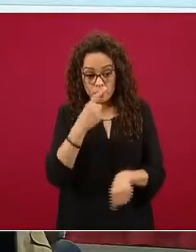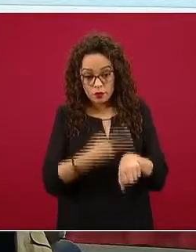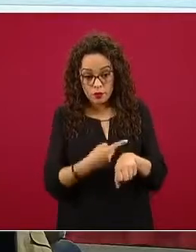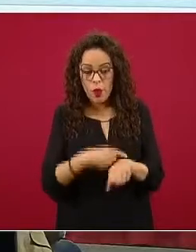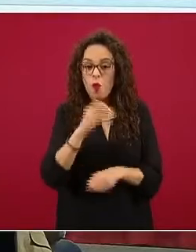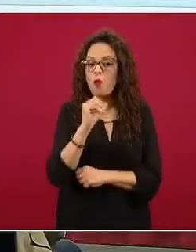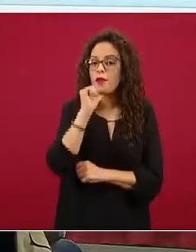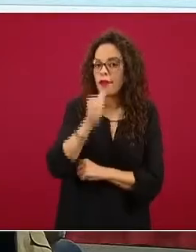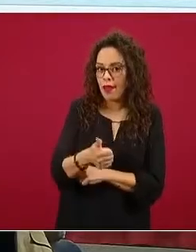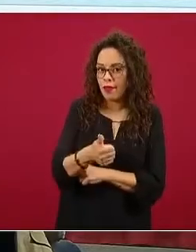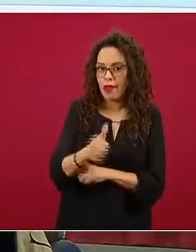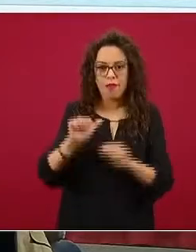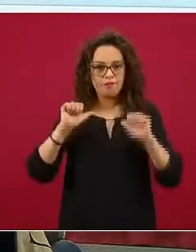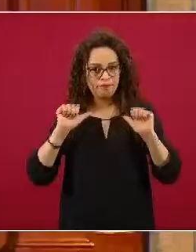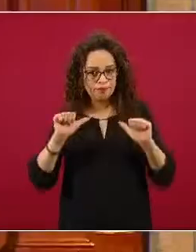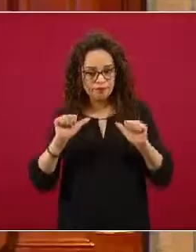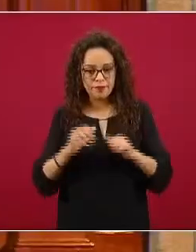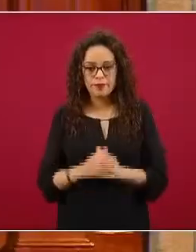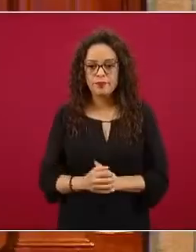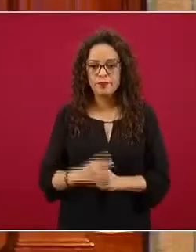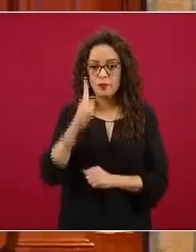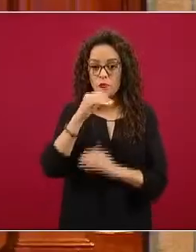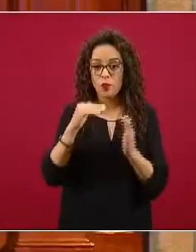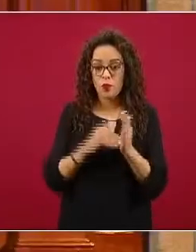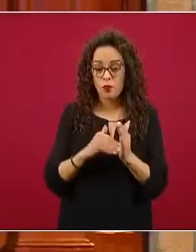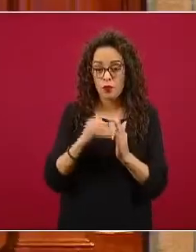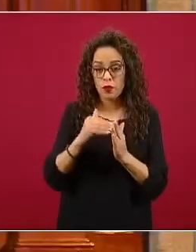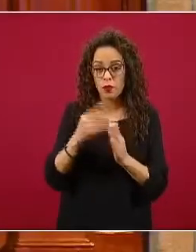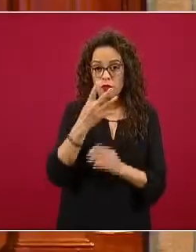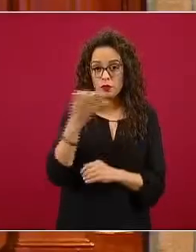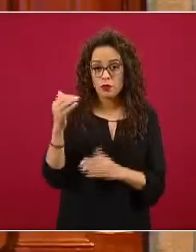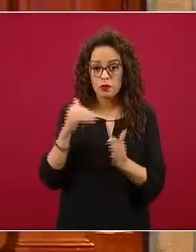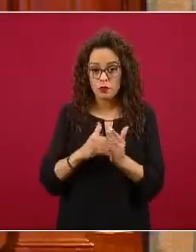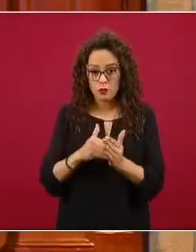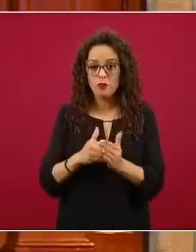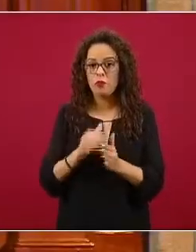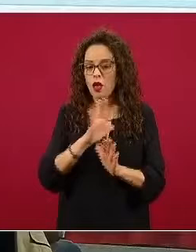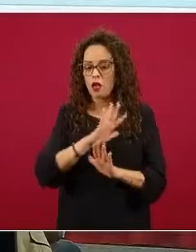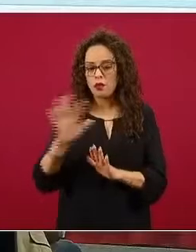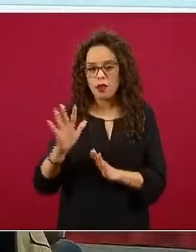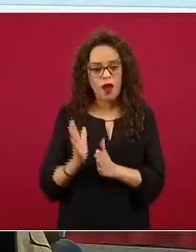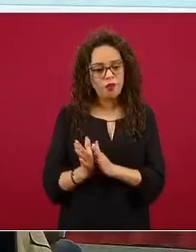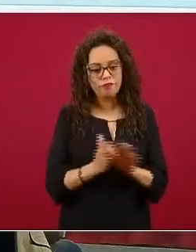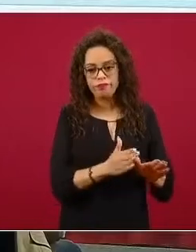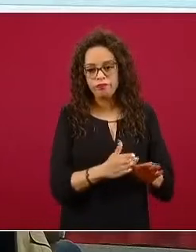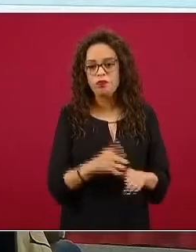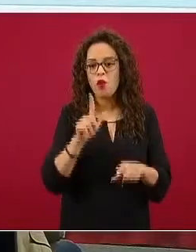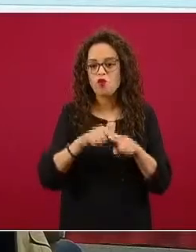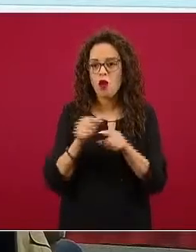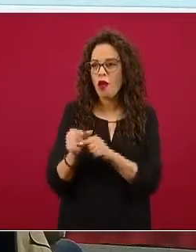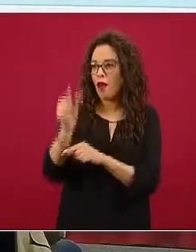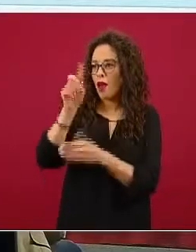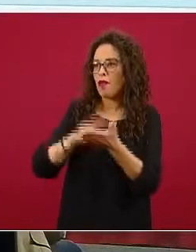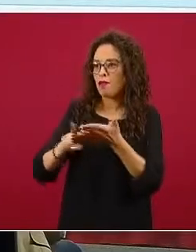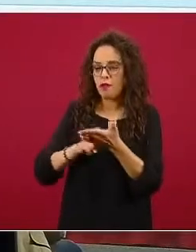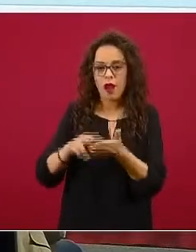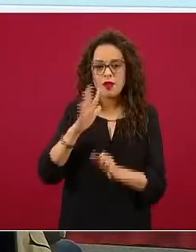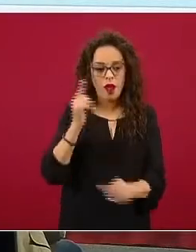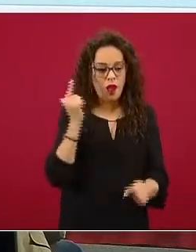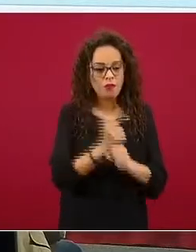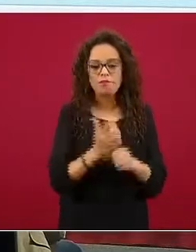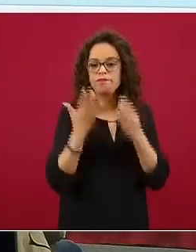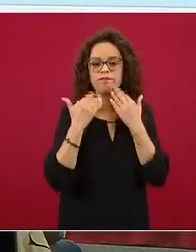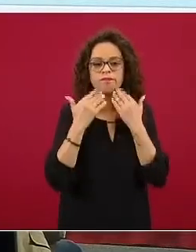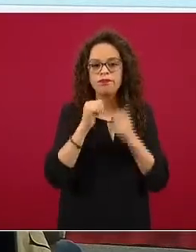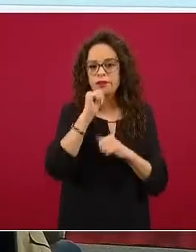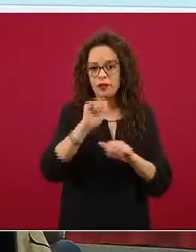día de hoy ya más de 1.094.000 han sido descartados, están representados en las barras de color verde, pero también y en las barras de